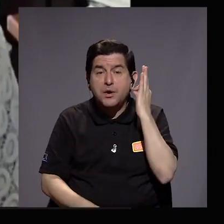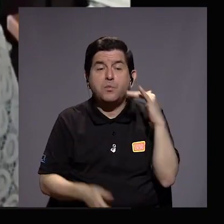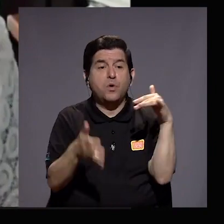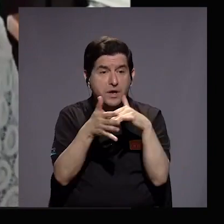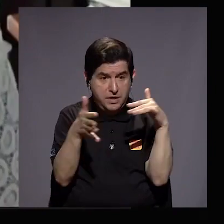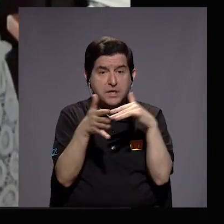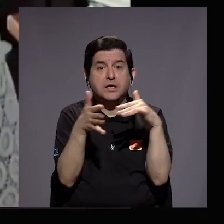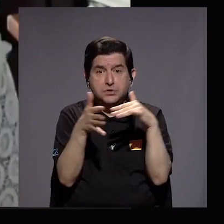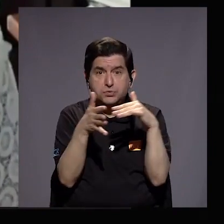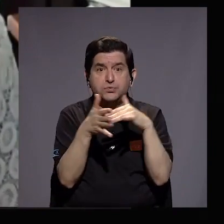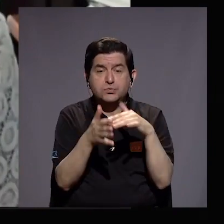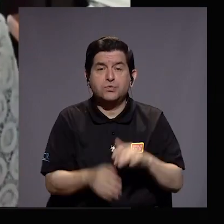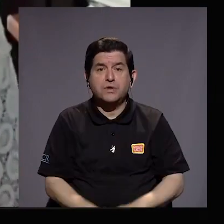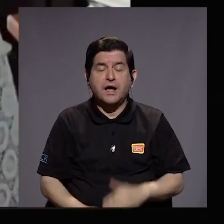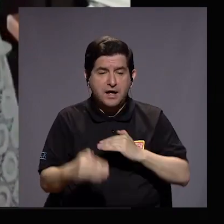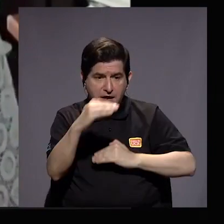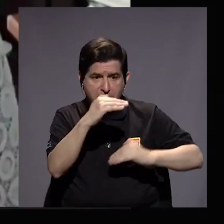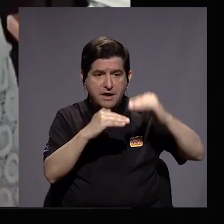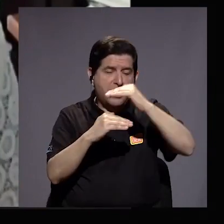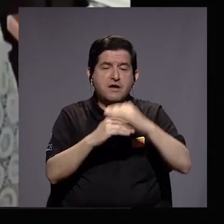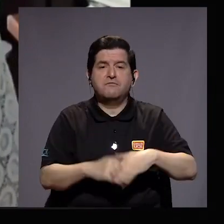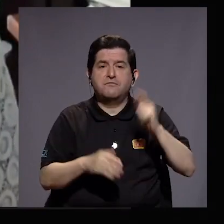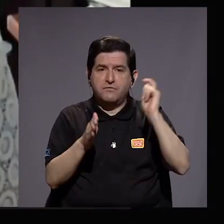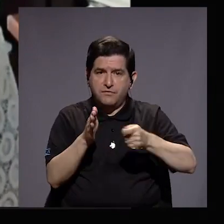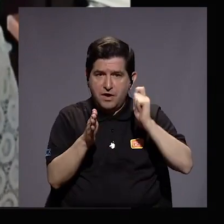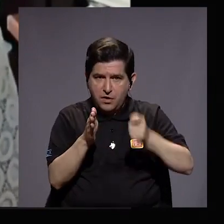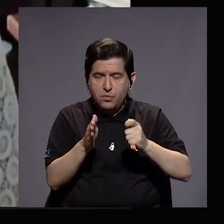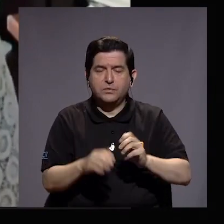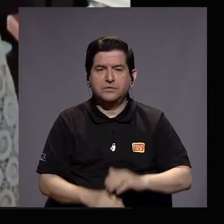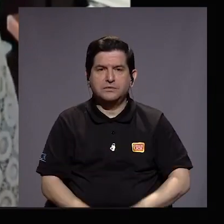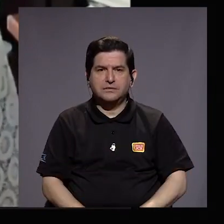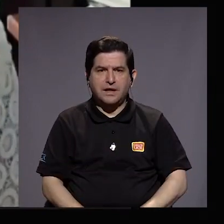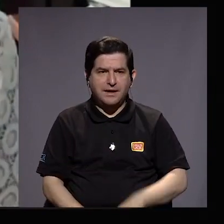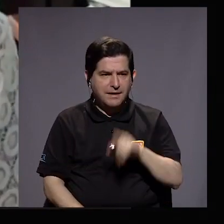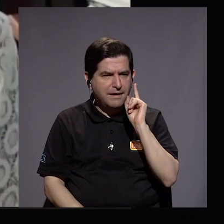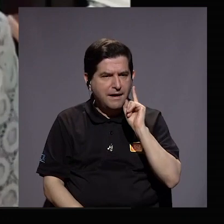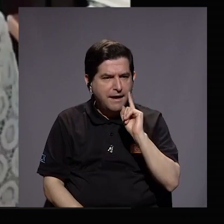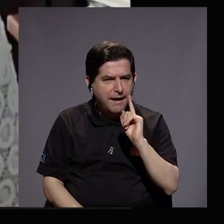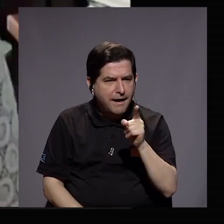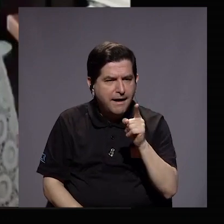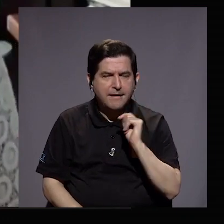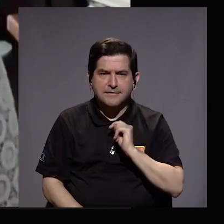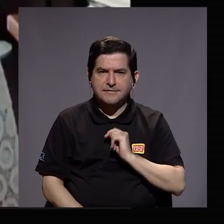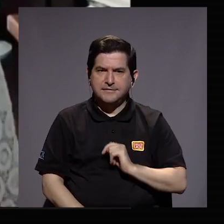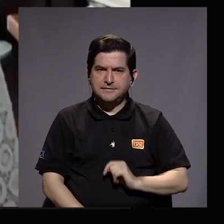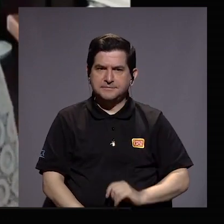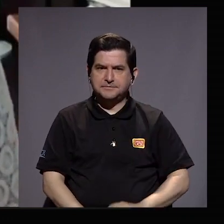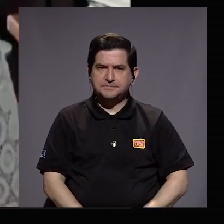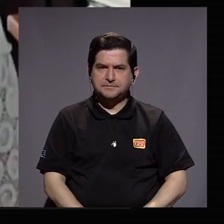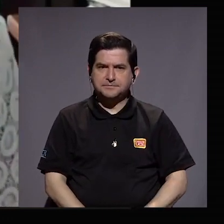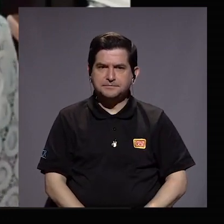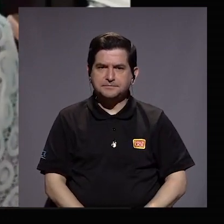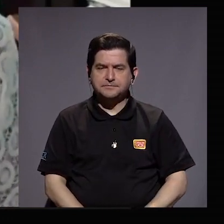de mujeres que estudiaban y que estaban en la Facultad de Derecho. Era ahí,